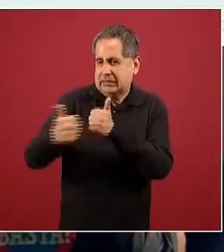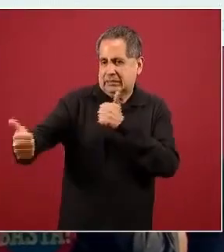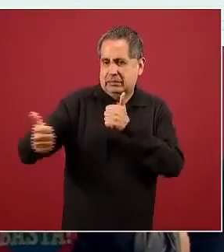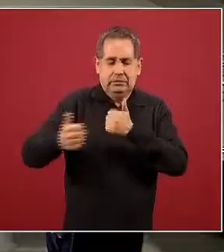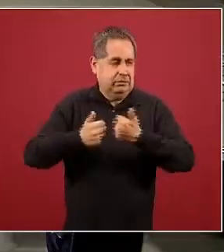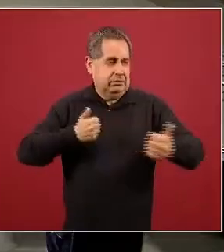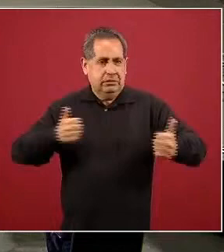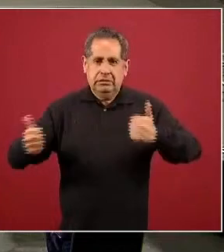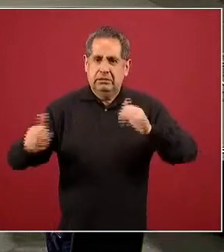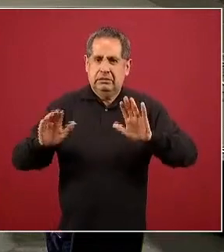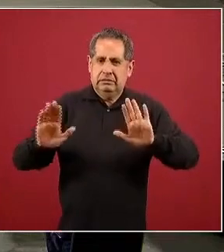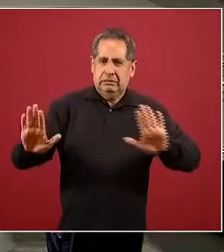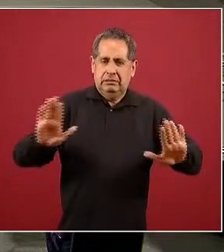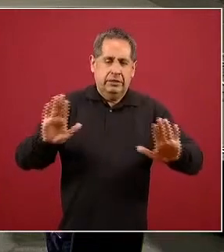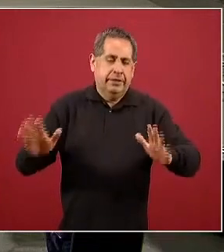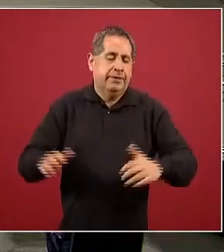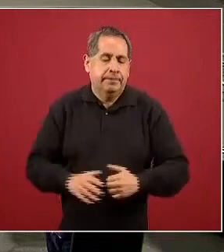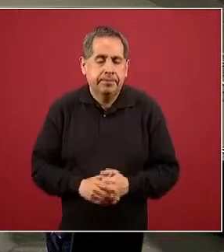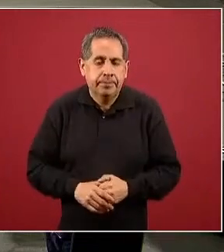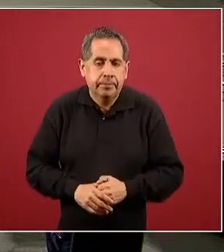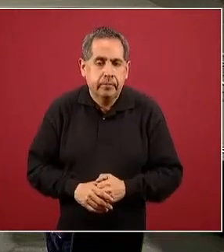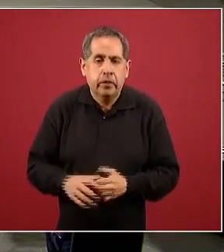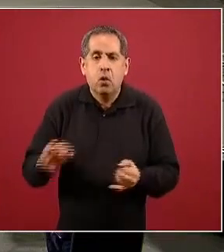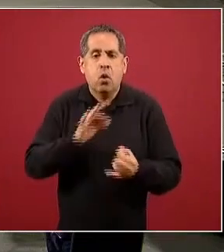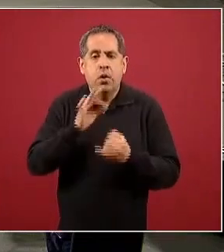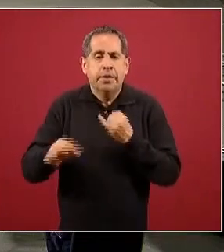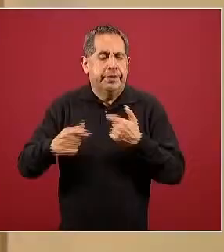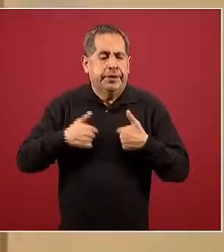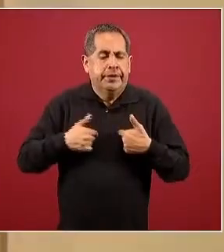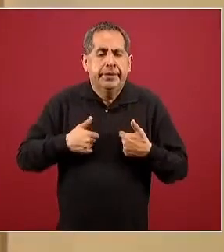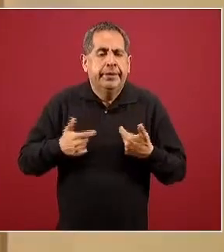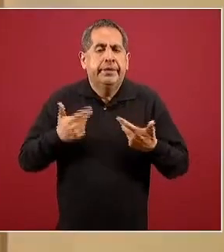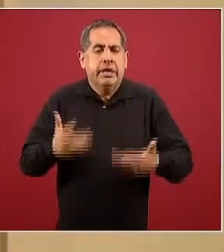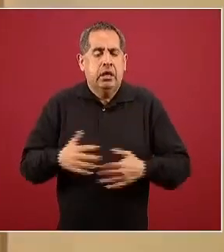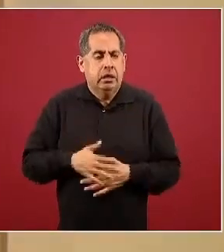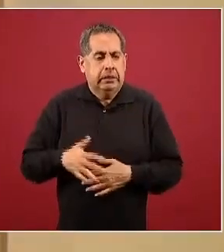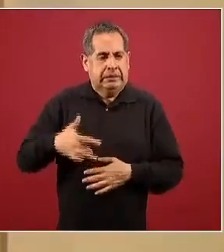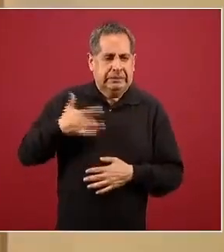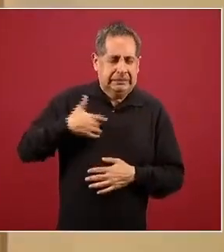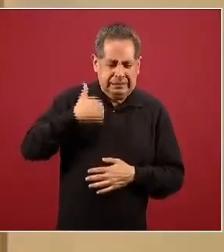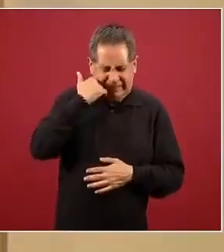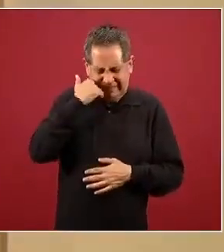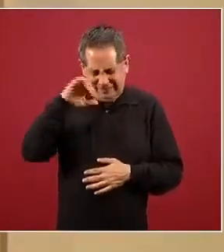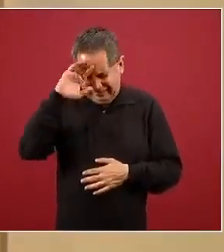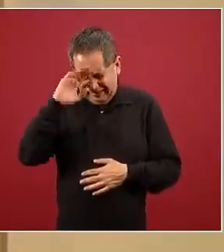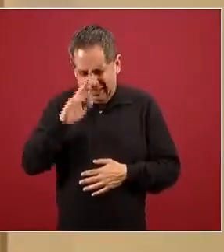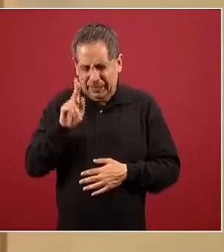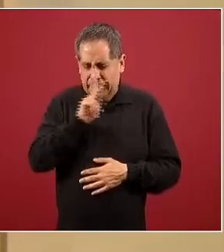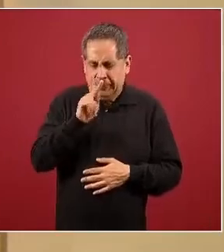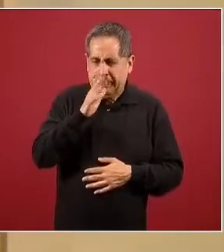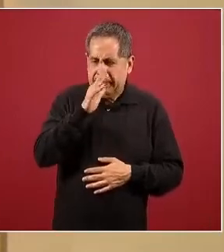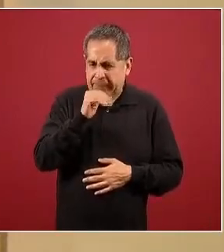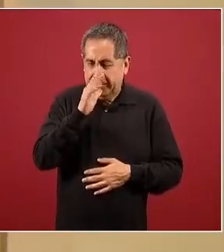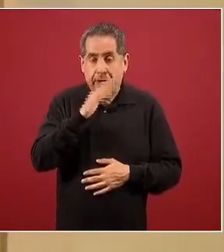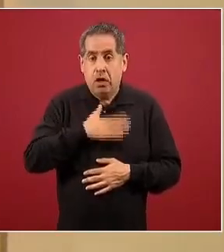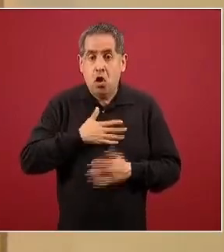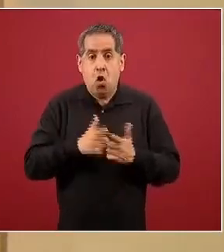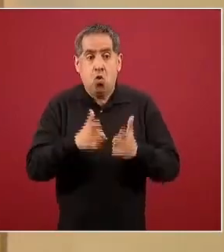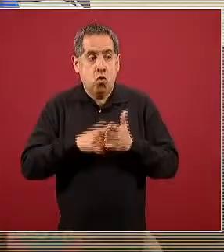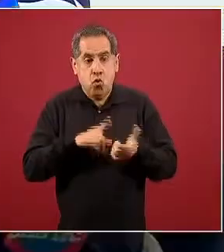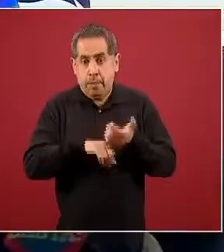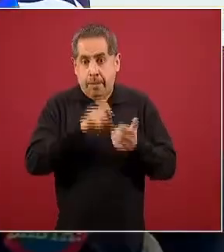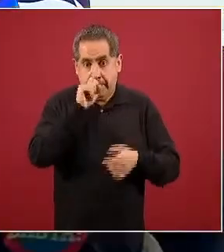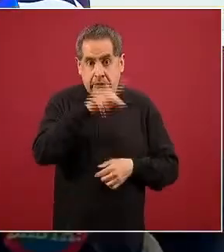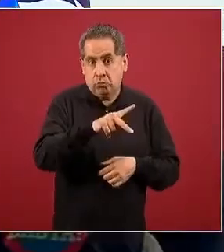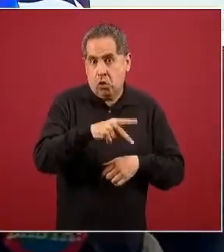distancia. Y por último, ¿qué debo hacer? Si tengo síntomas respiratorios y pertenezco a uno de los grupos de